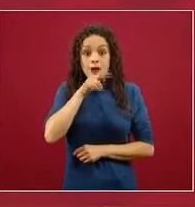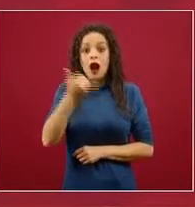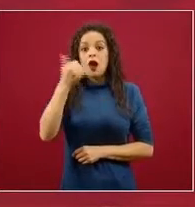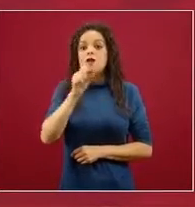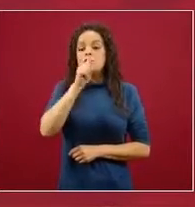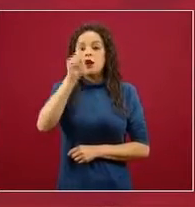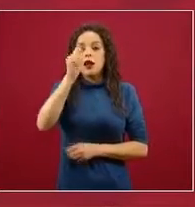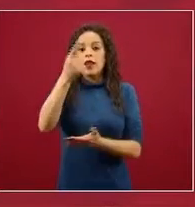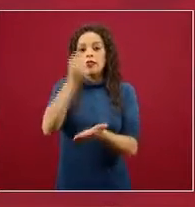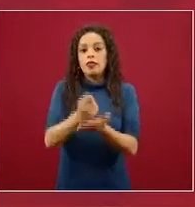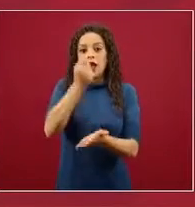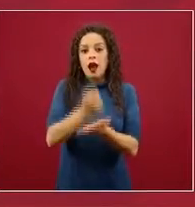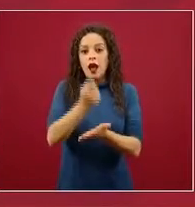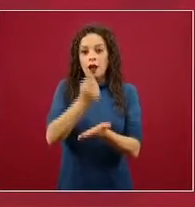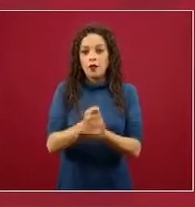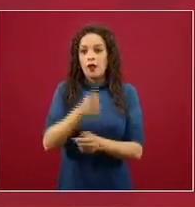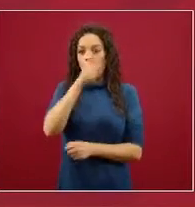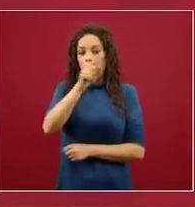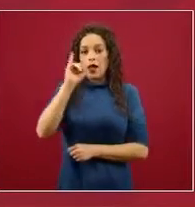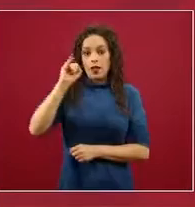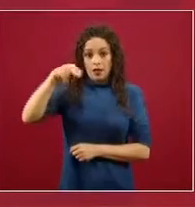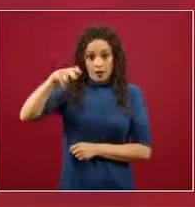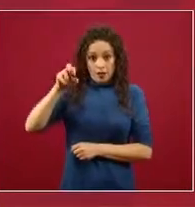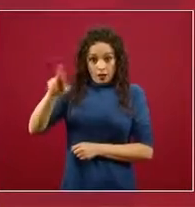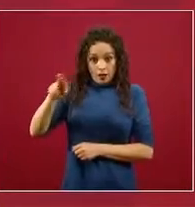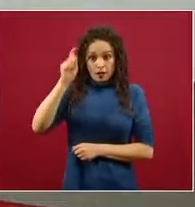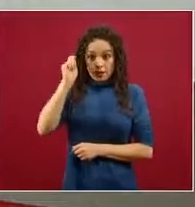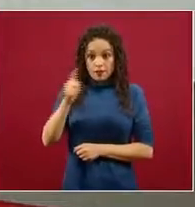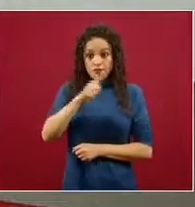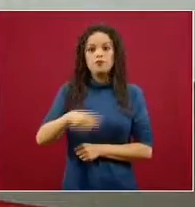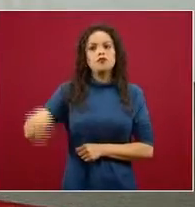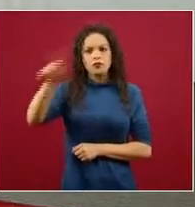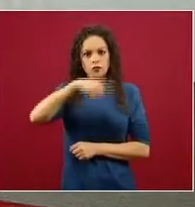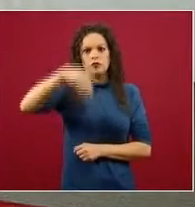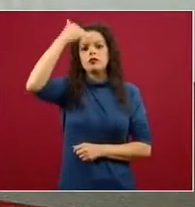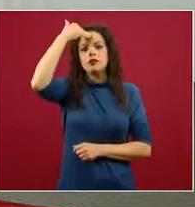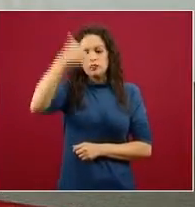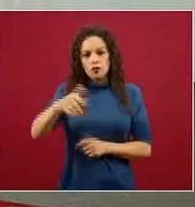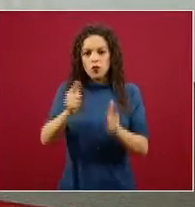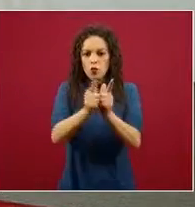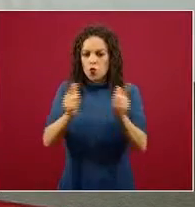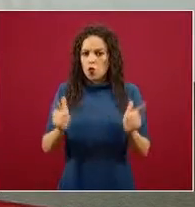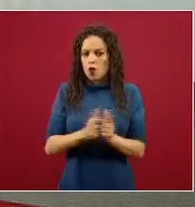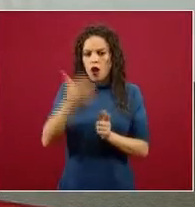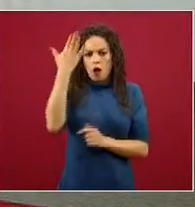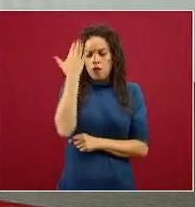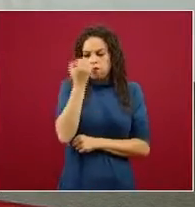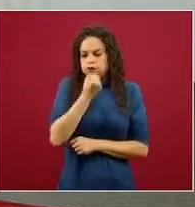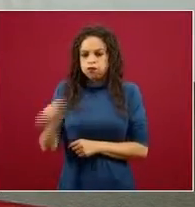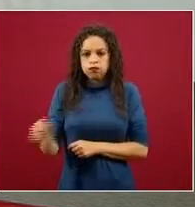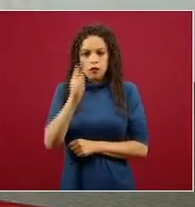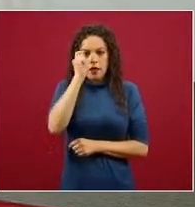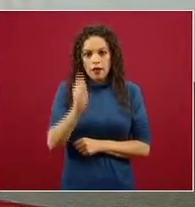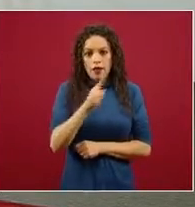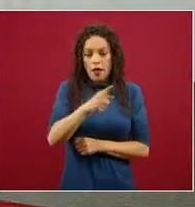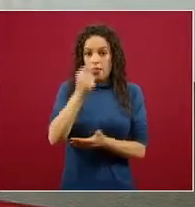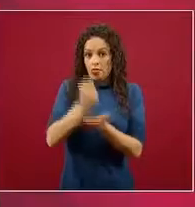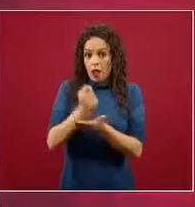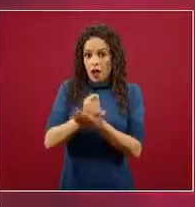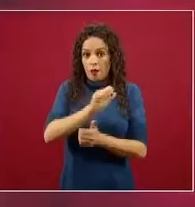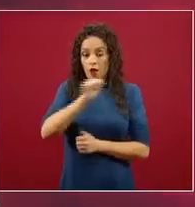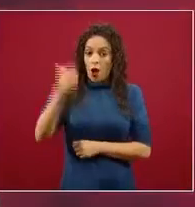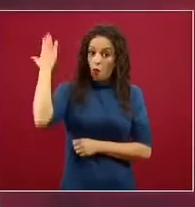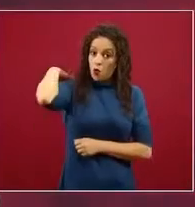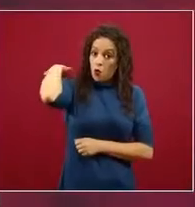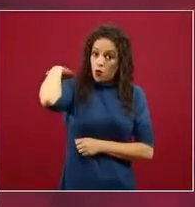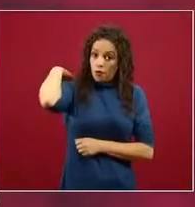Instituto Nacional de Enfermedades Respiratorias existe el conocimiento y grupos especializados en fisioterapia pulmonar. También